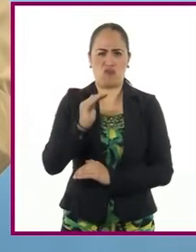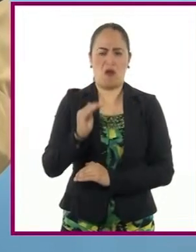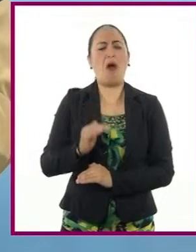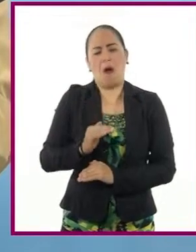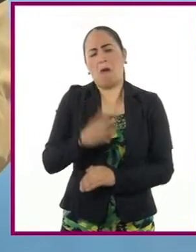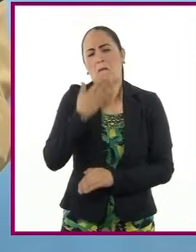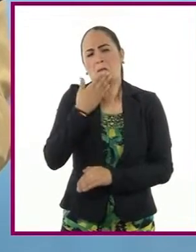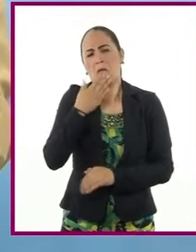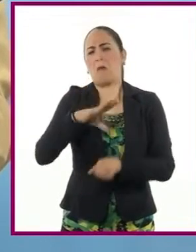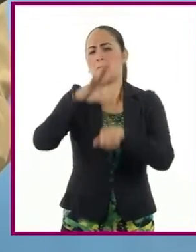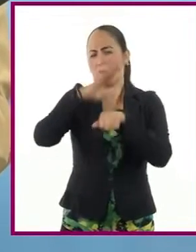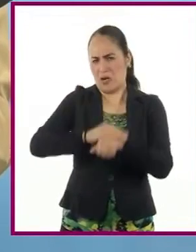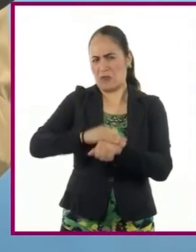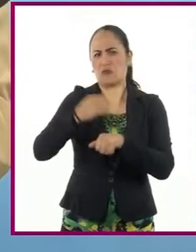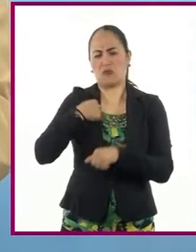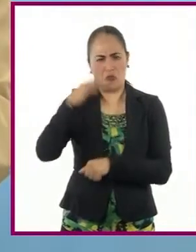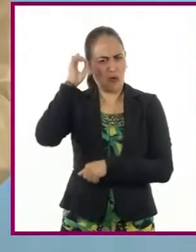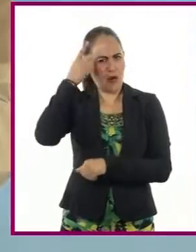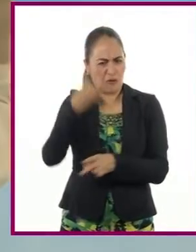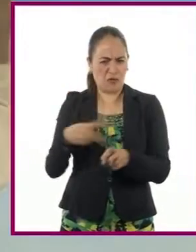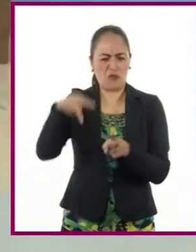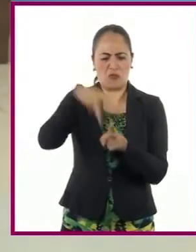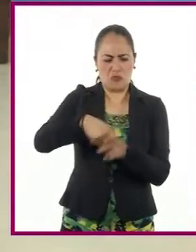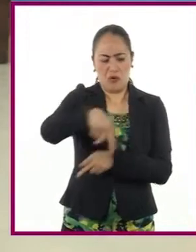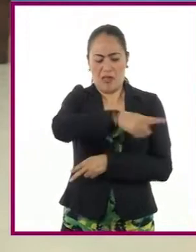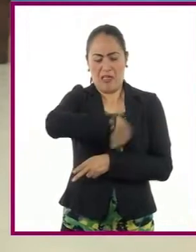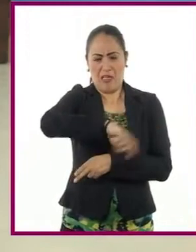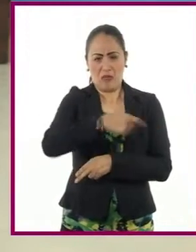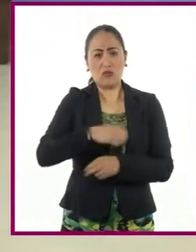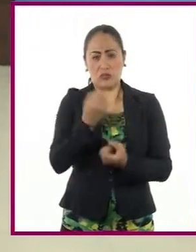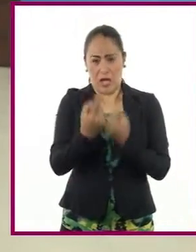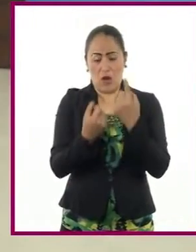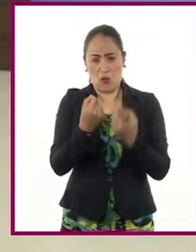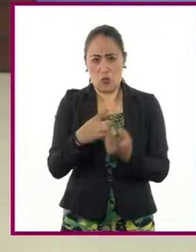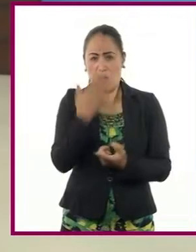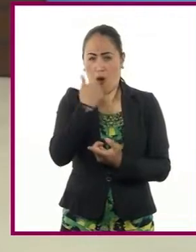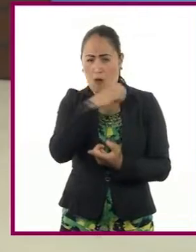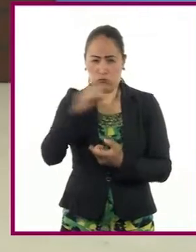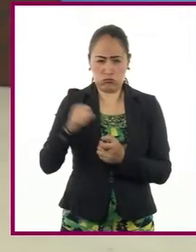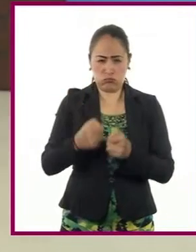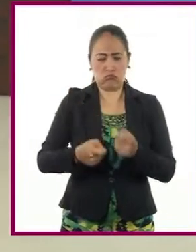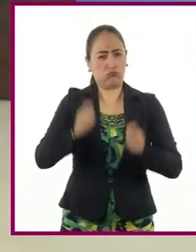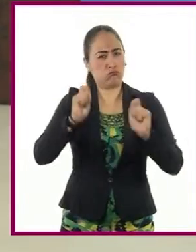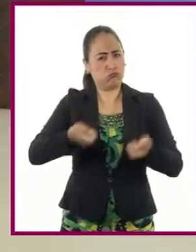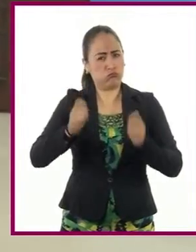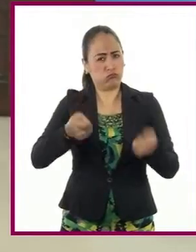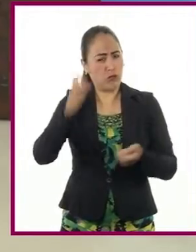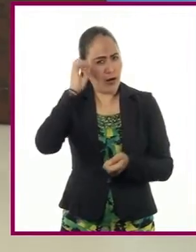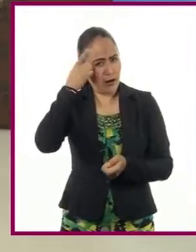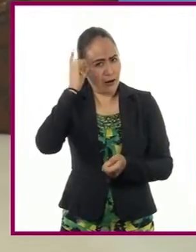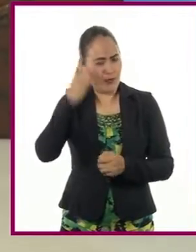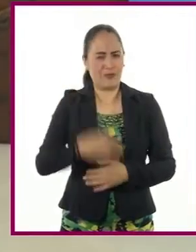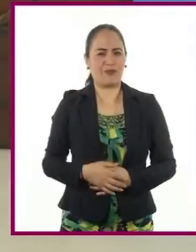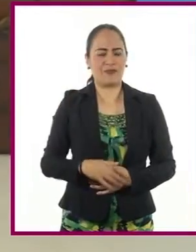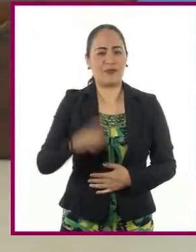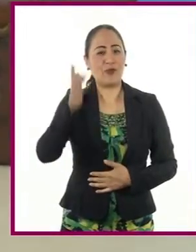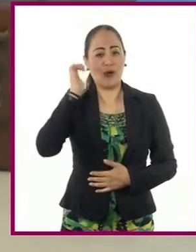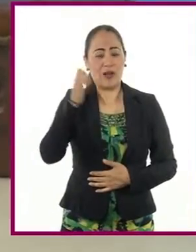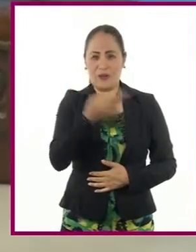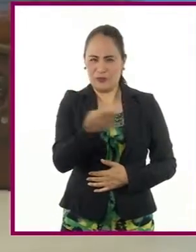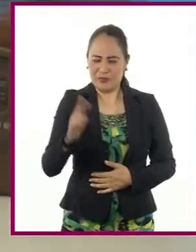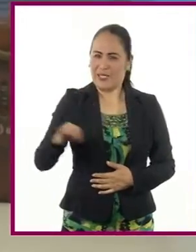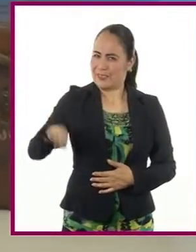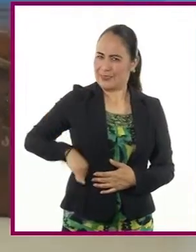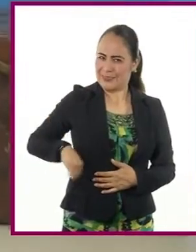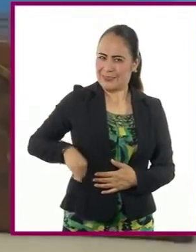caballo, convirtiéndose en excelentes jinetes. Espero que les haya resultado interesante el texto, y si fue así,